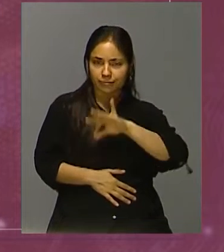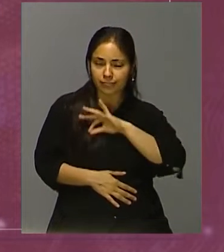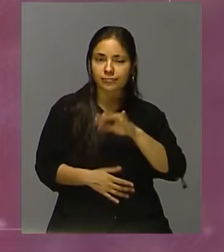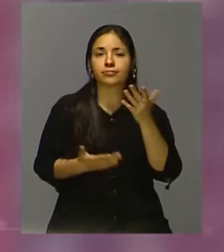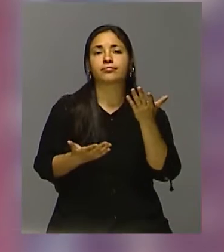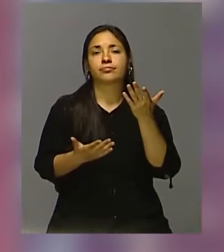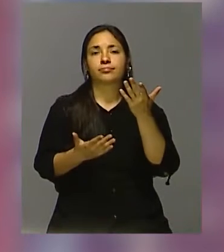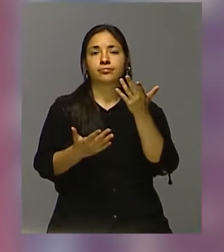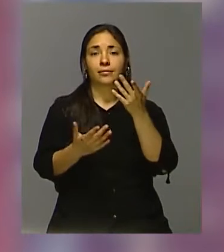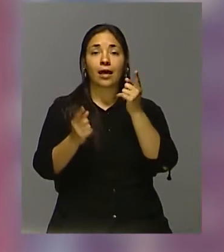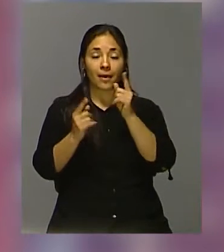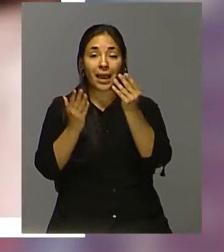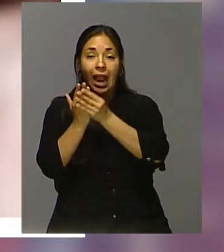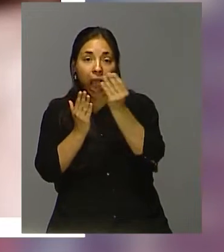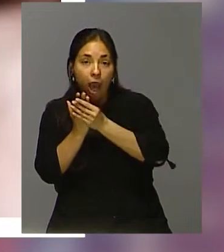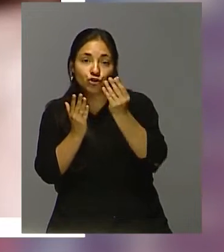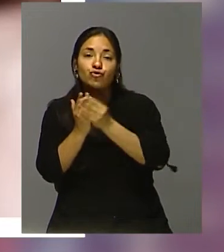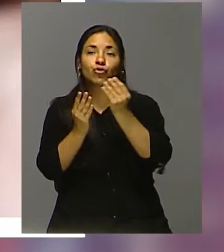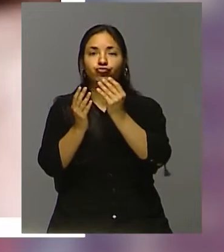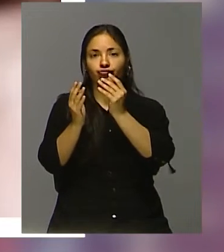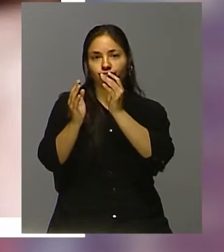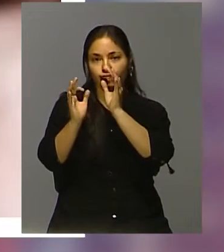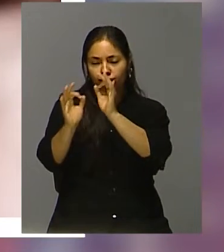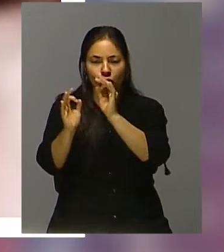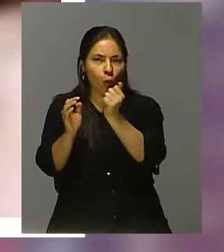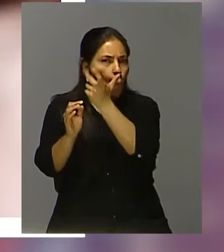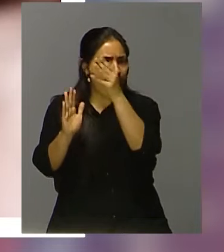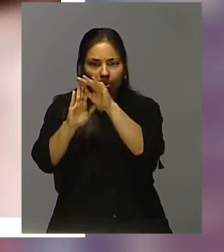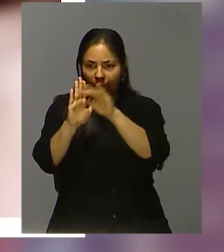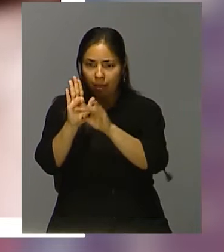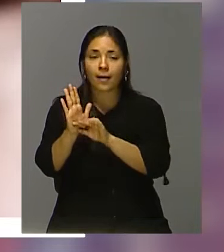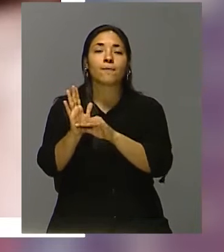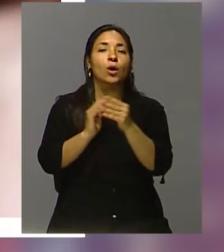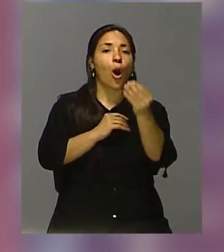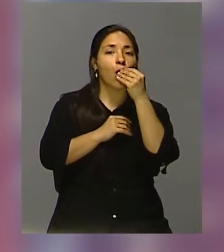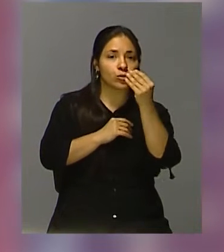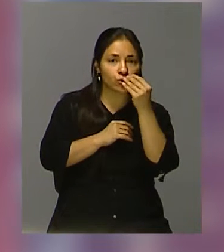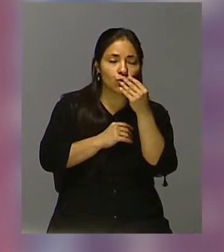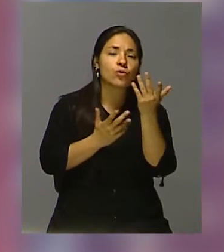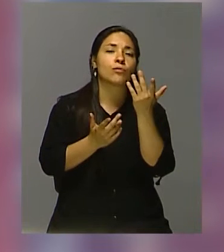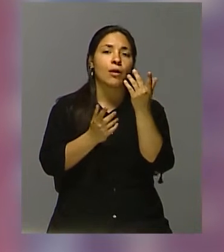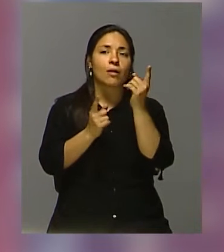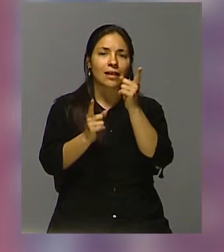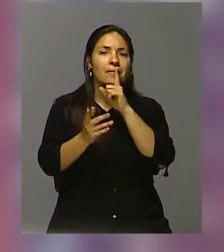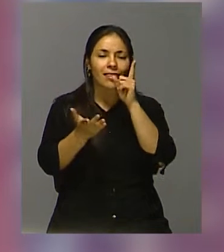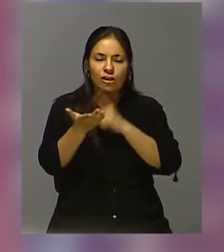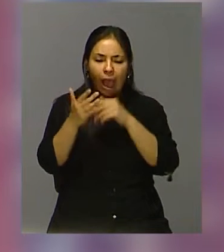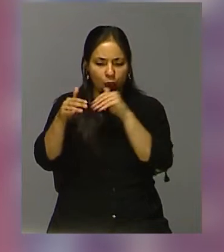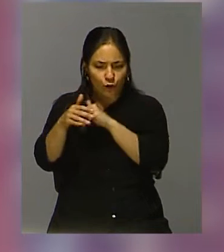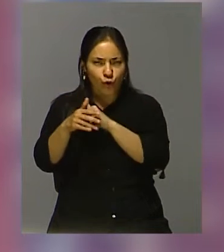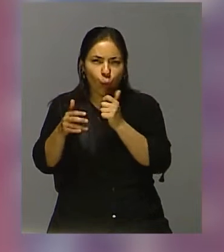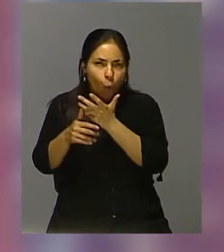su presupuesto de gastos, sus pautas de consumo, su decisión del ahorro y Ujú. finalmente la elección